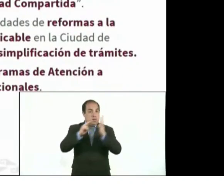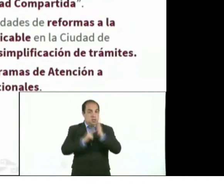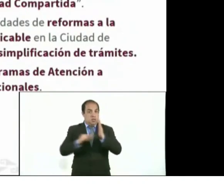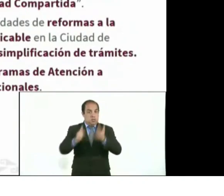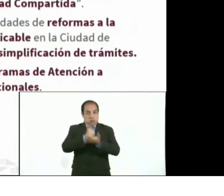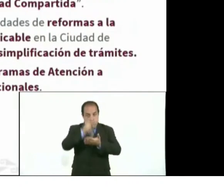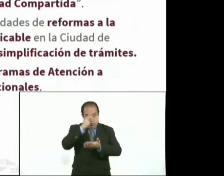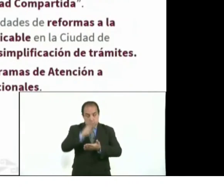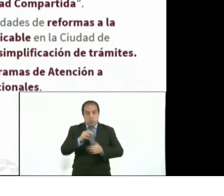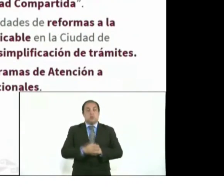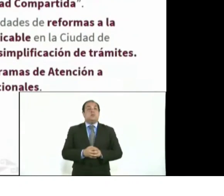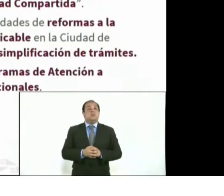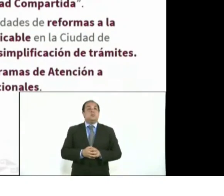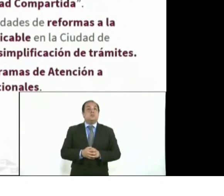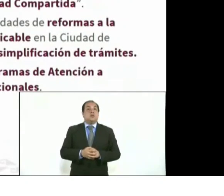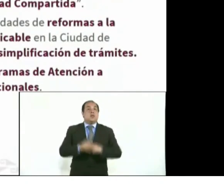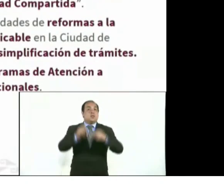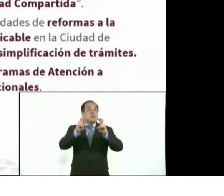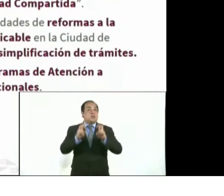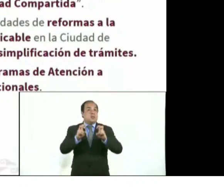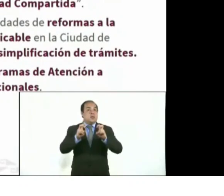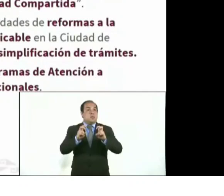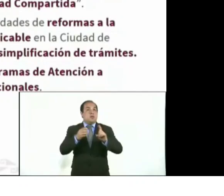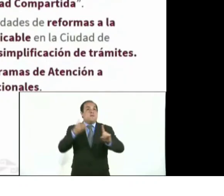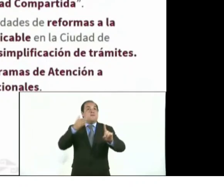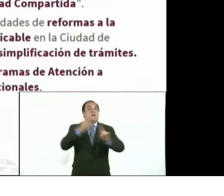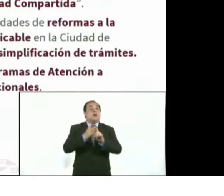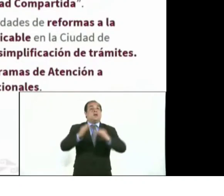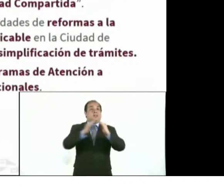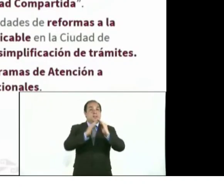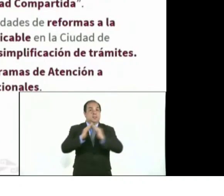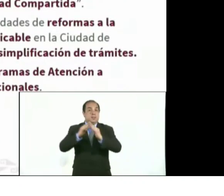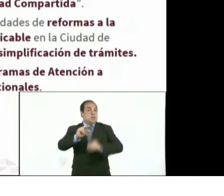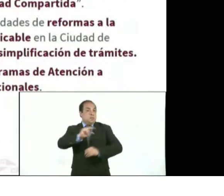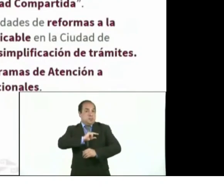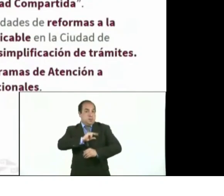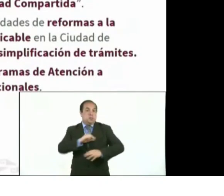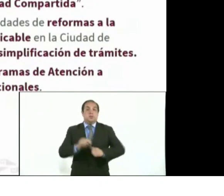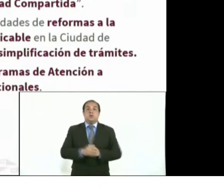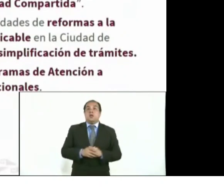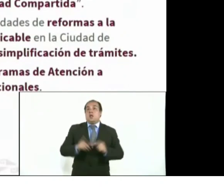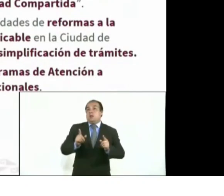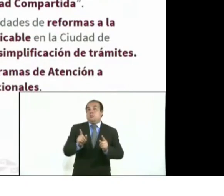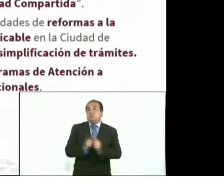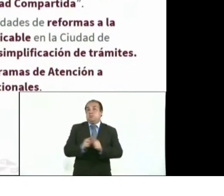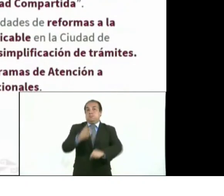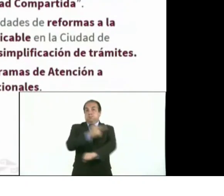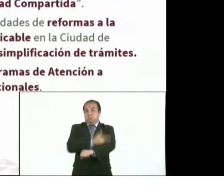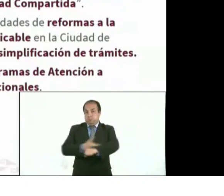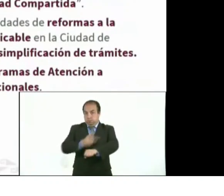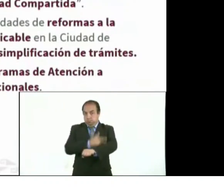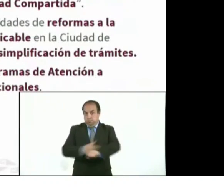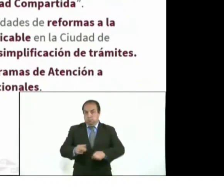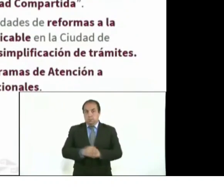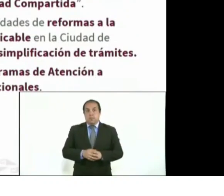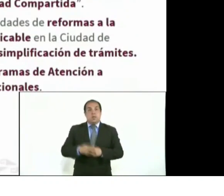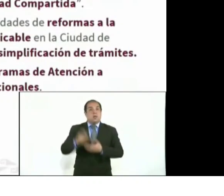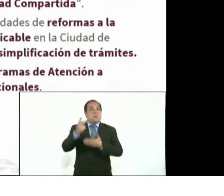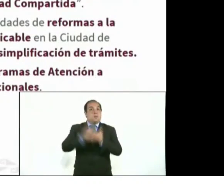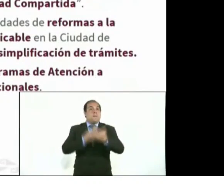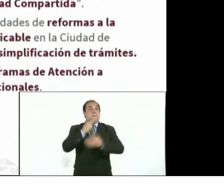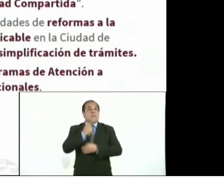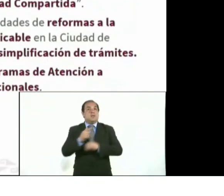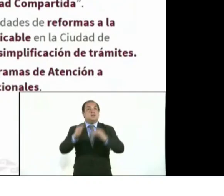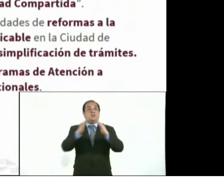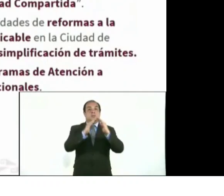México en materia que impacta la vivienda, en especial la simplificación de trámites para los programas de mejoramiento